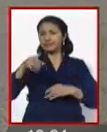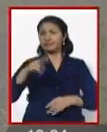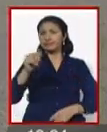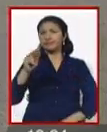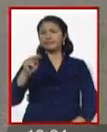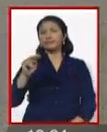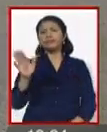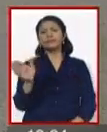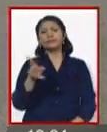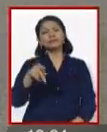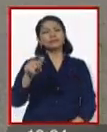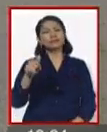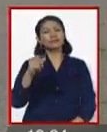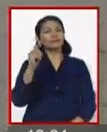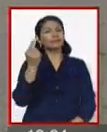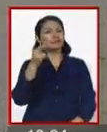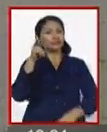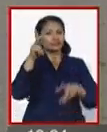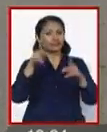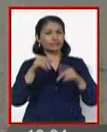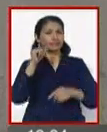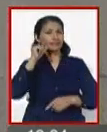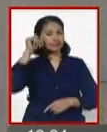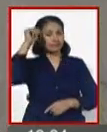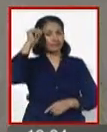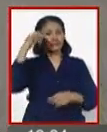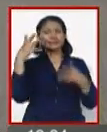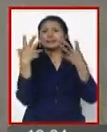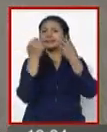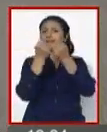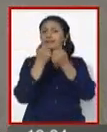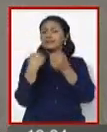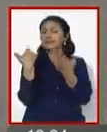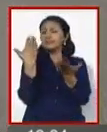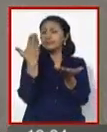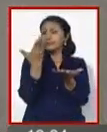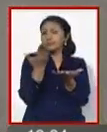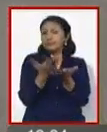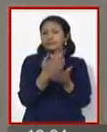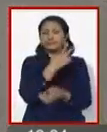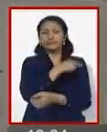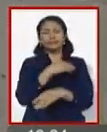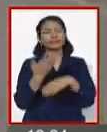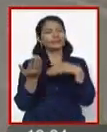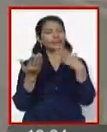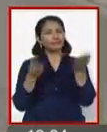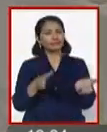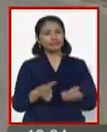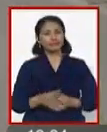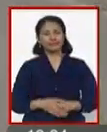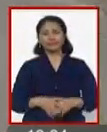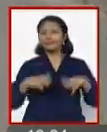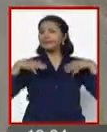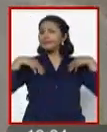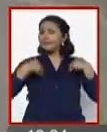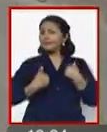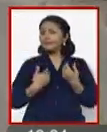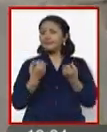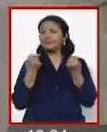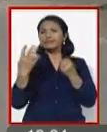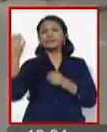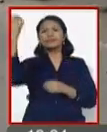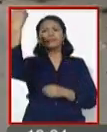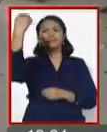Pablo II. Una persona de la tercera edad fue atropellada y al llegar al hospital perdió la vida. Los vecinos, cansados de que no